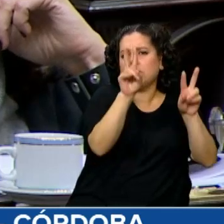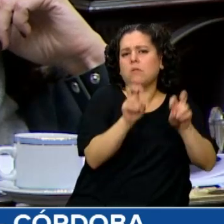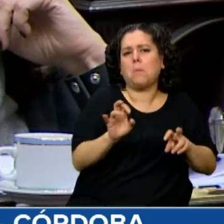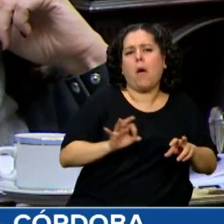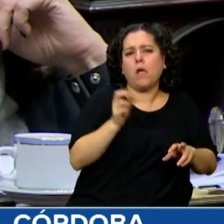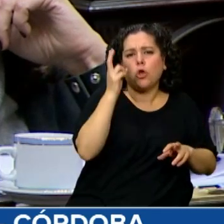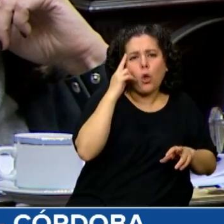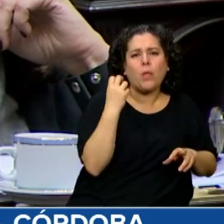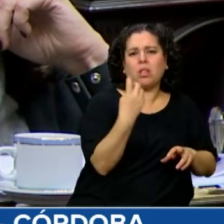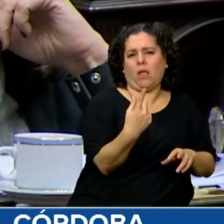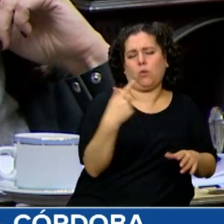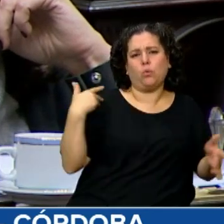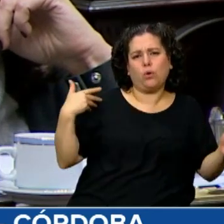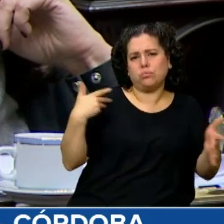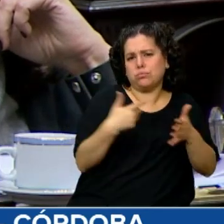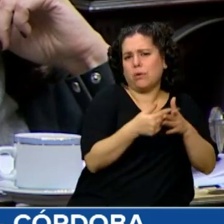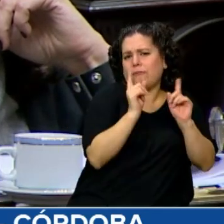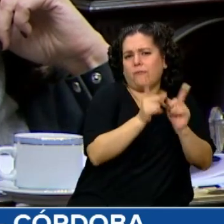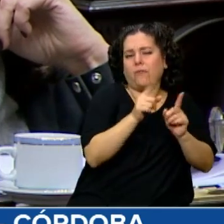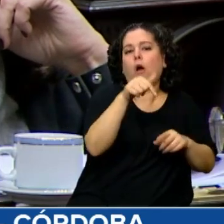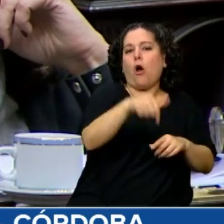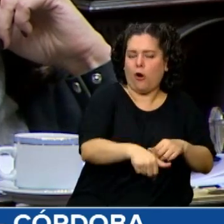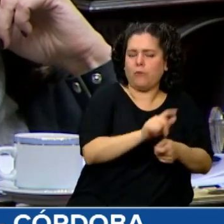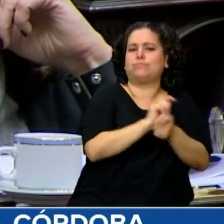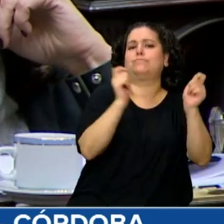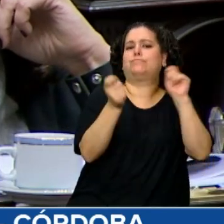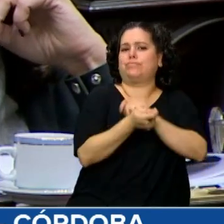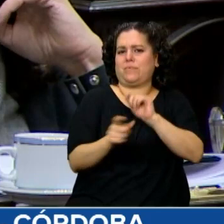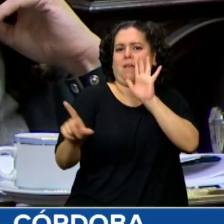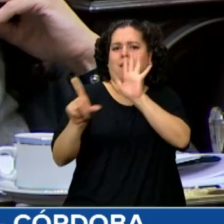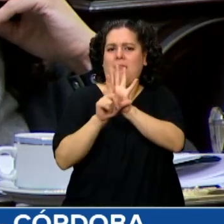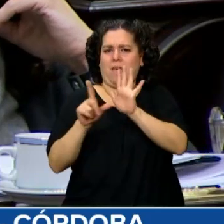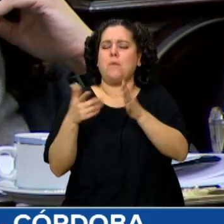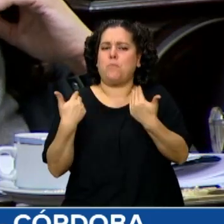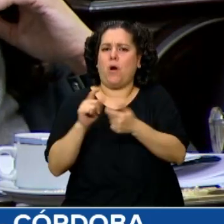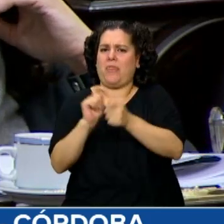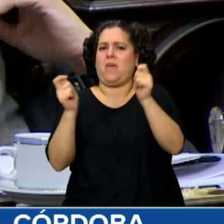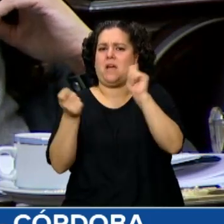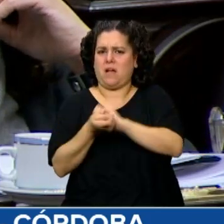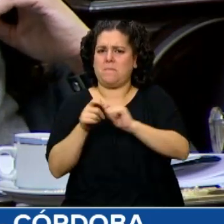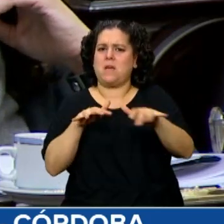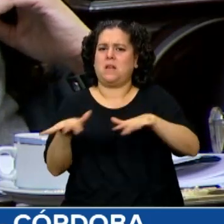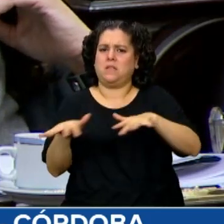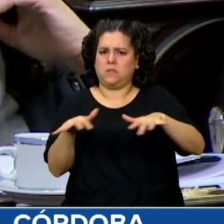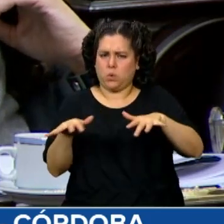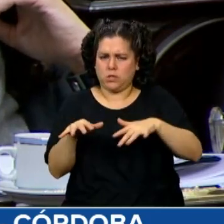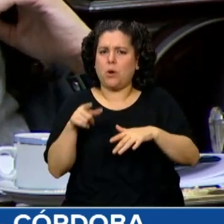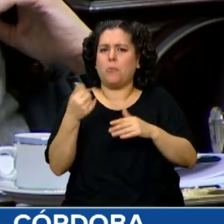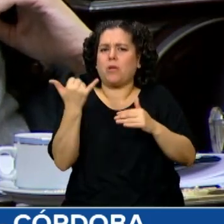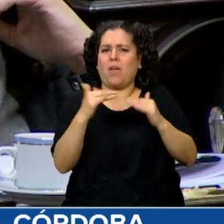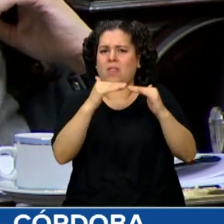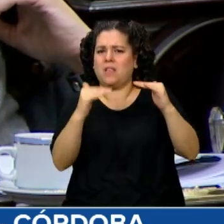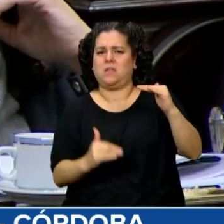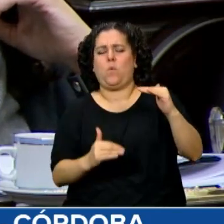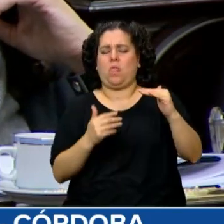año 91 vigente y que hoy esta Cámara puede dar el paso adelante para reparar esta inequidad